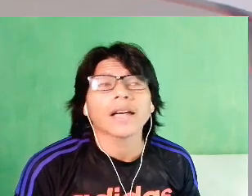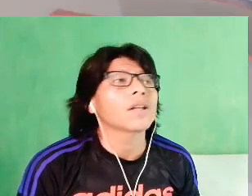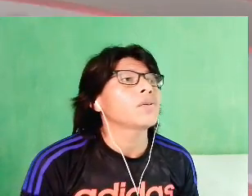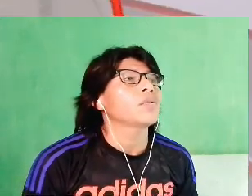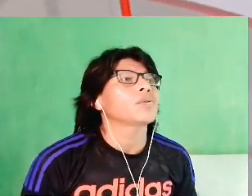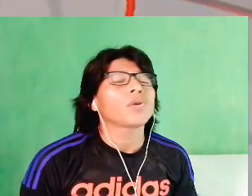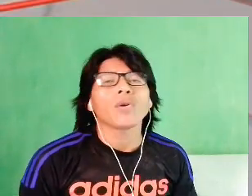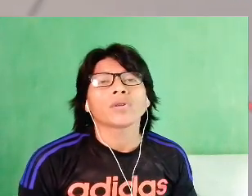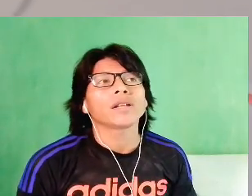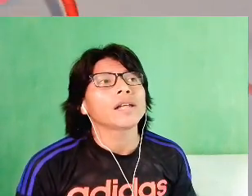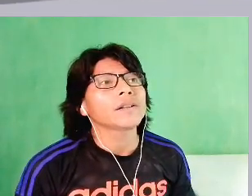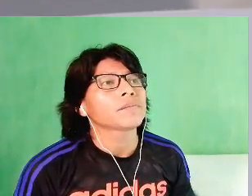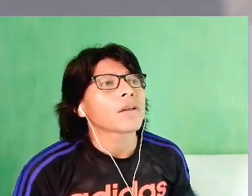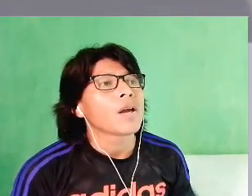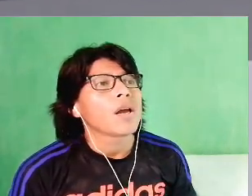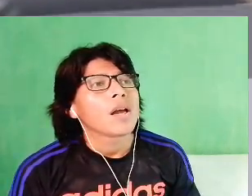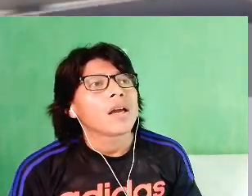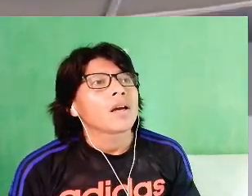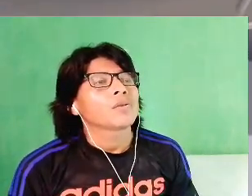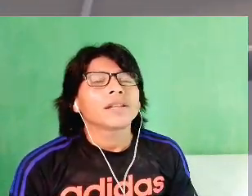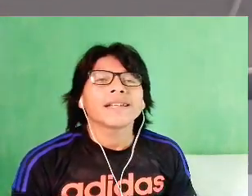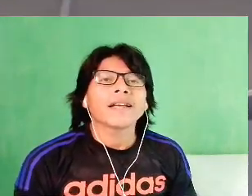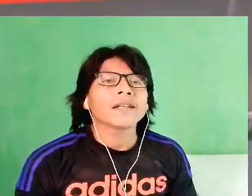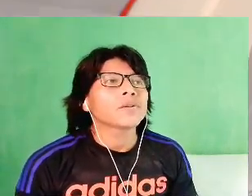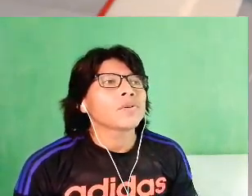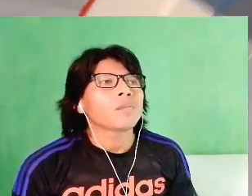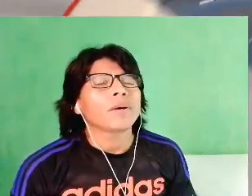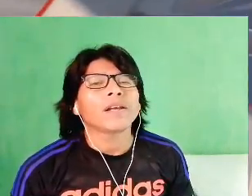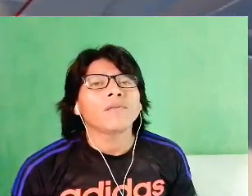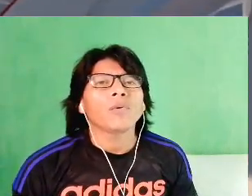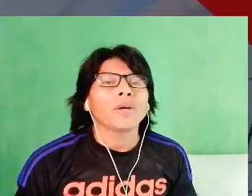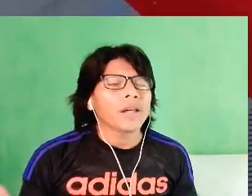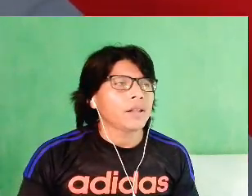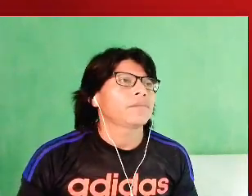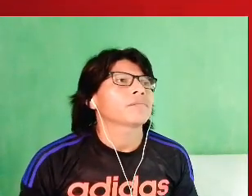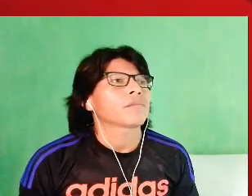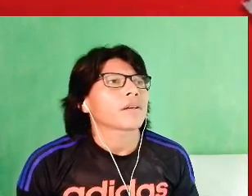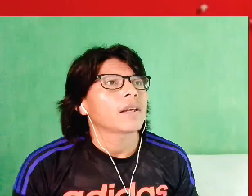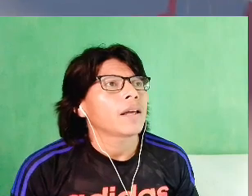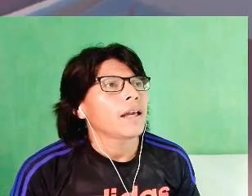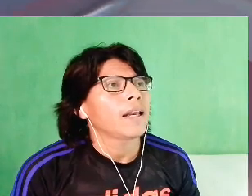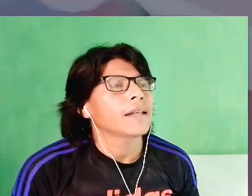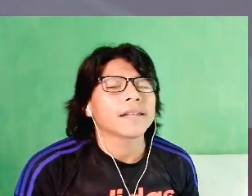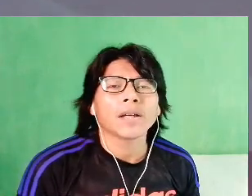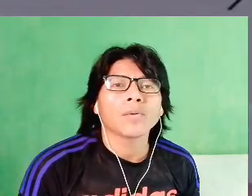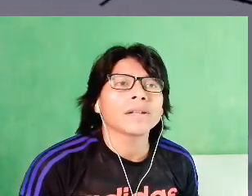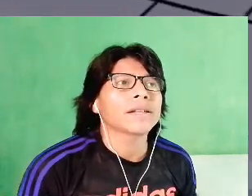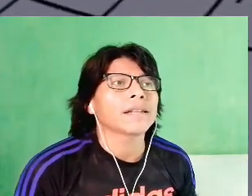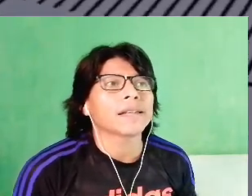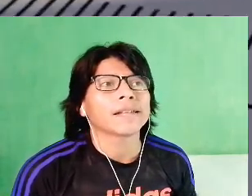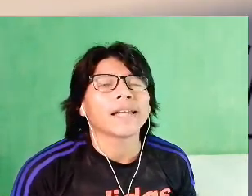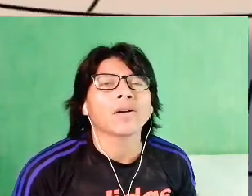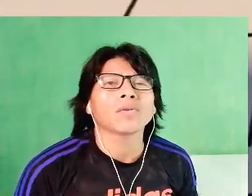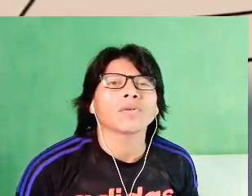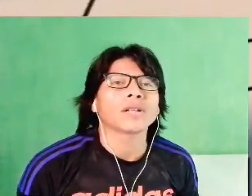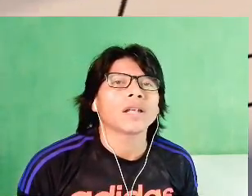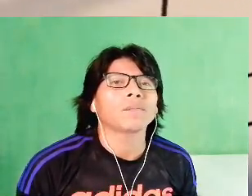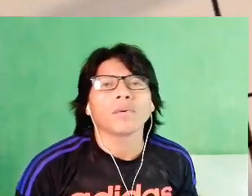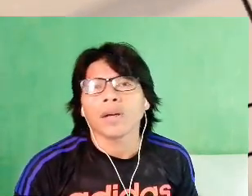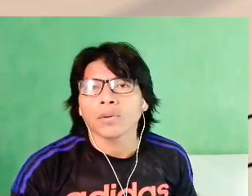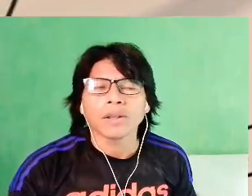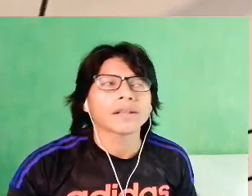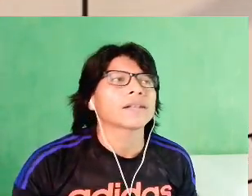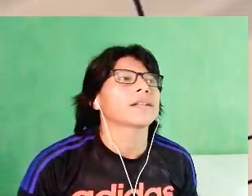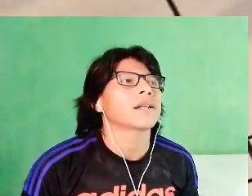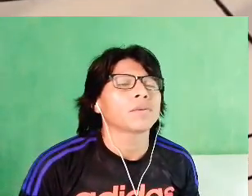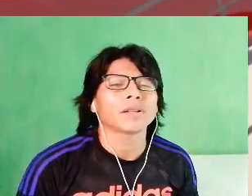estén atacando todos los días, ustedes creen que eso pueda influir en las encuestas que se da a conocer